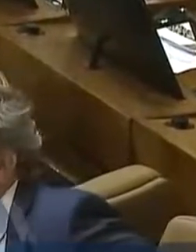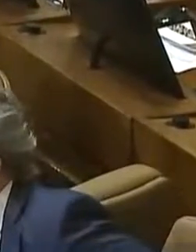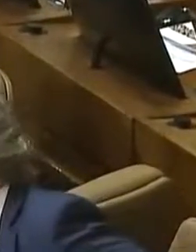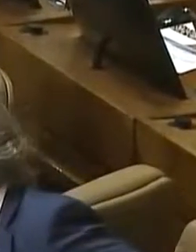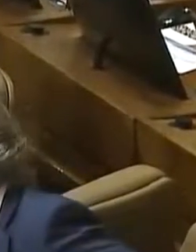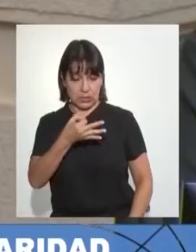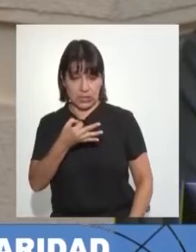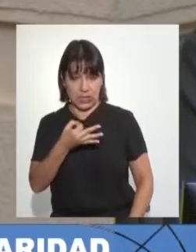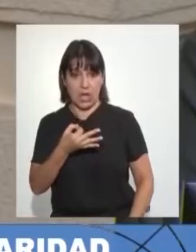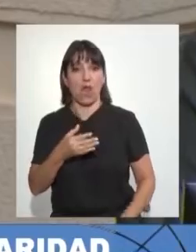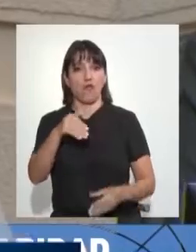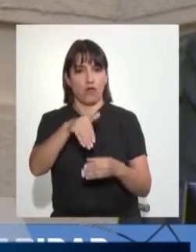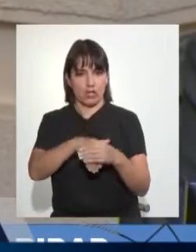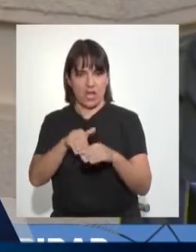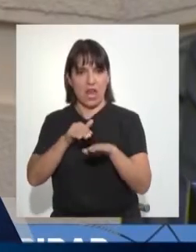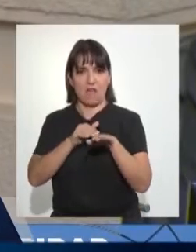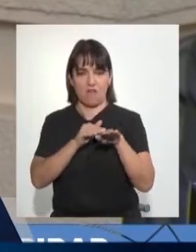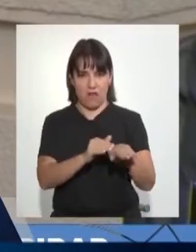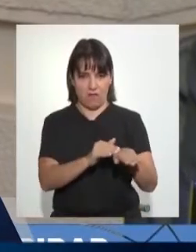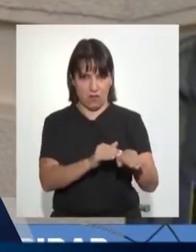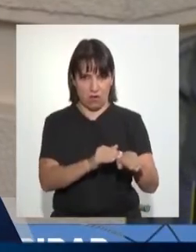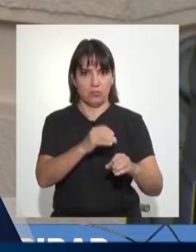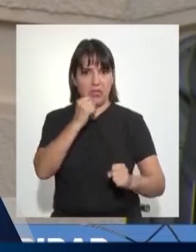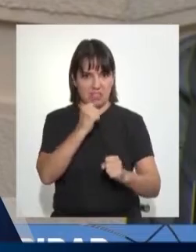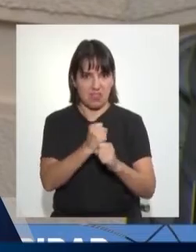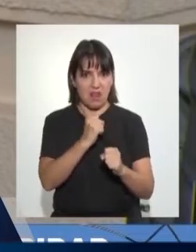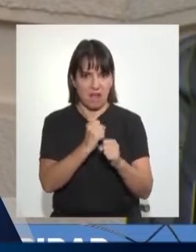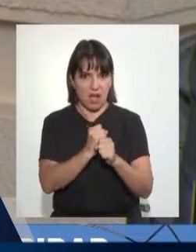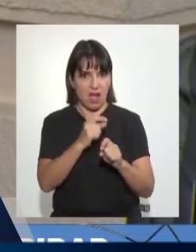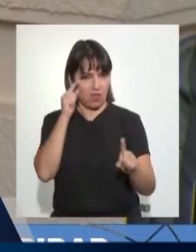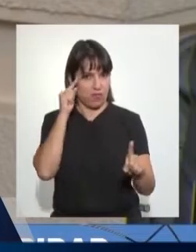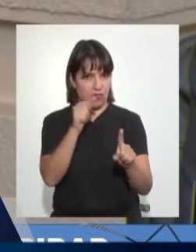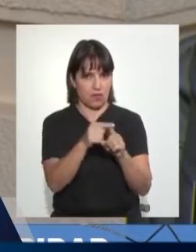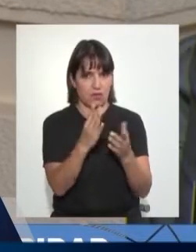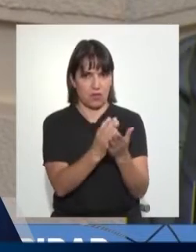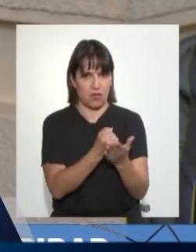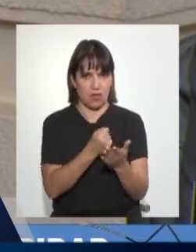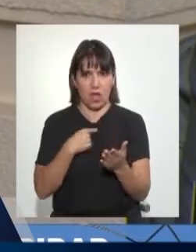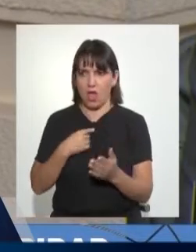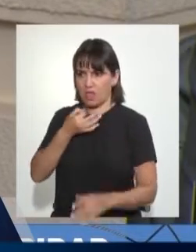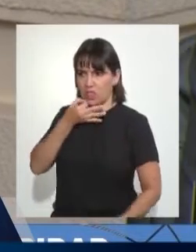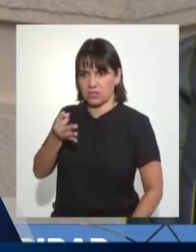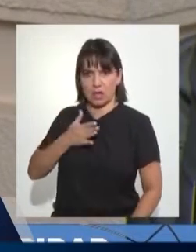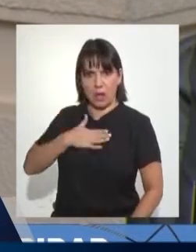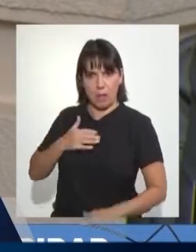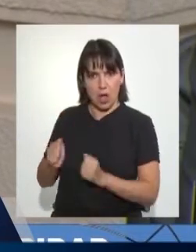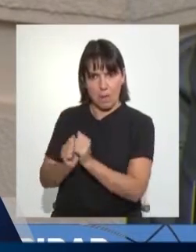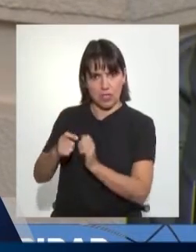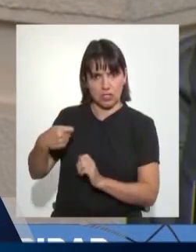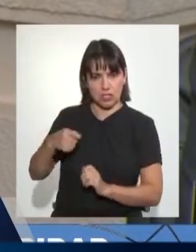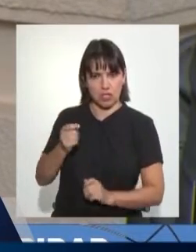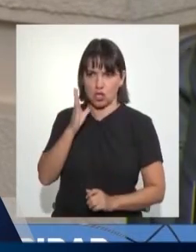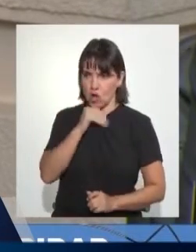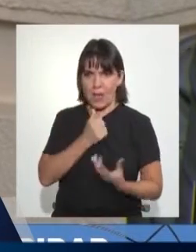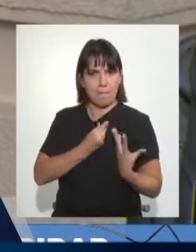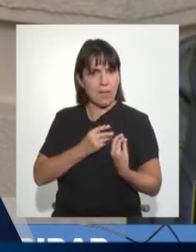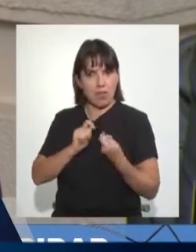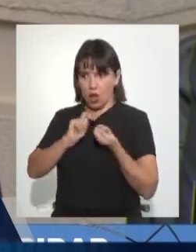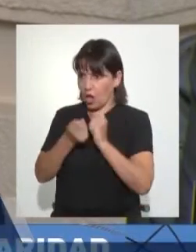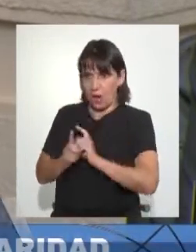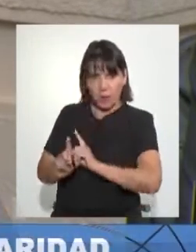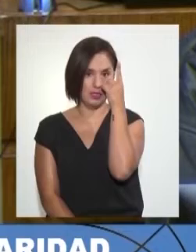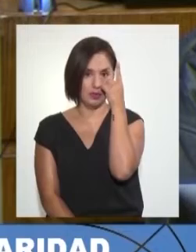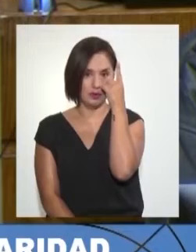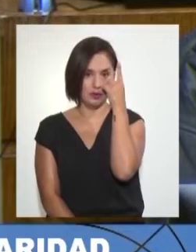el Senado. Pedirle a mis colegas que no le tengamos miedo a los cambios, que la paridad va a